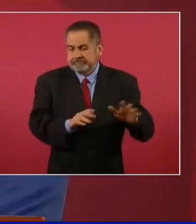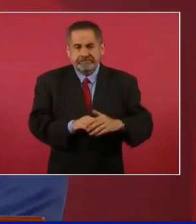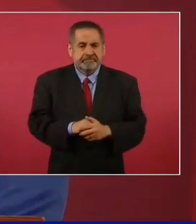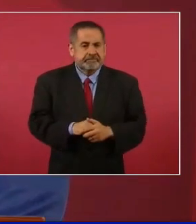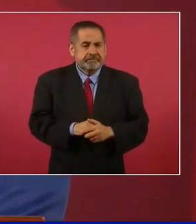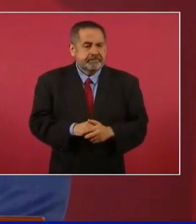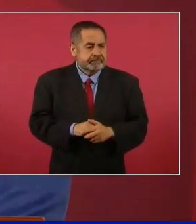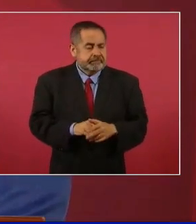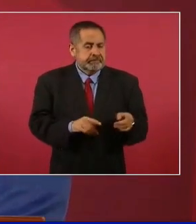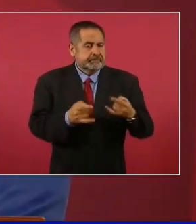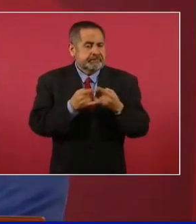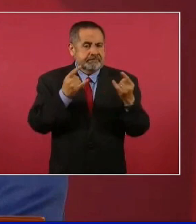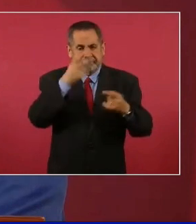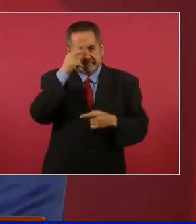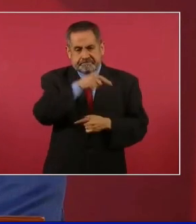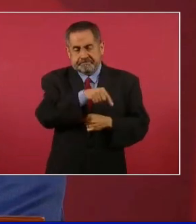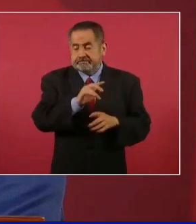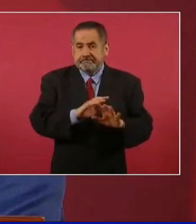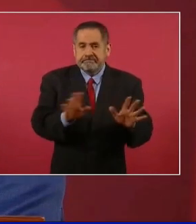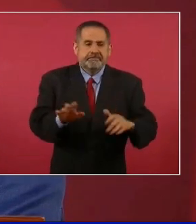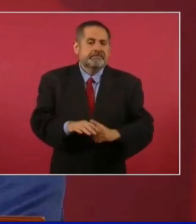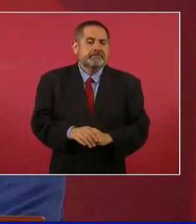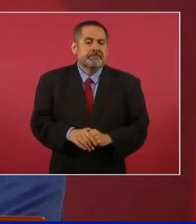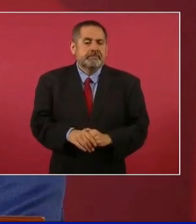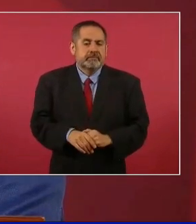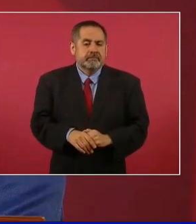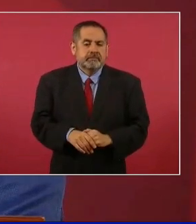de Estados Unidos en México.